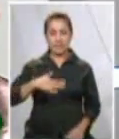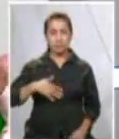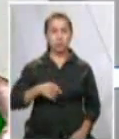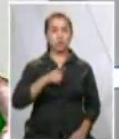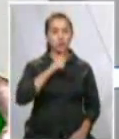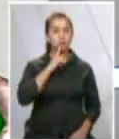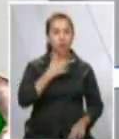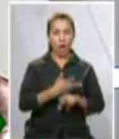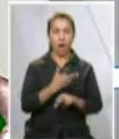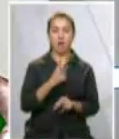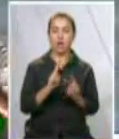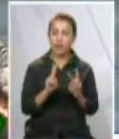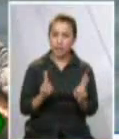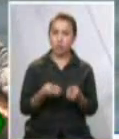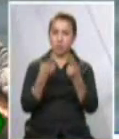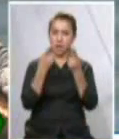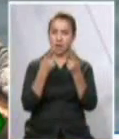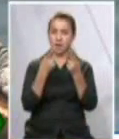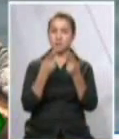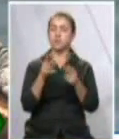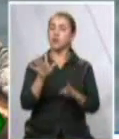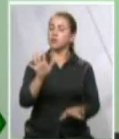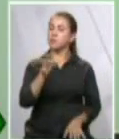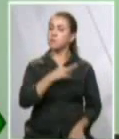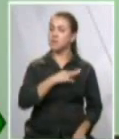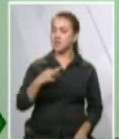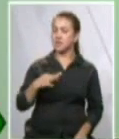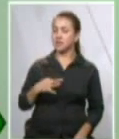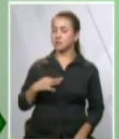que ellos tuvieran o recuperaran. Oye, ministra,